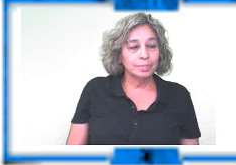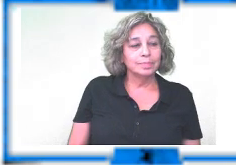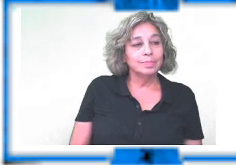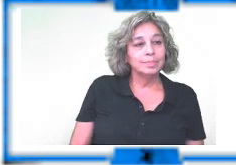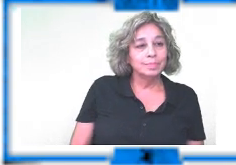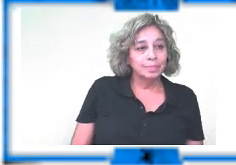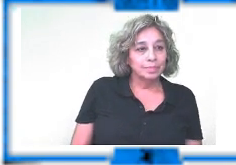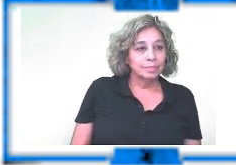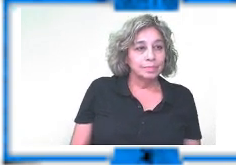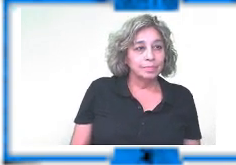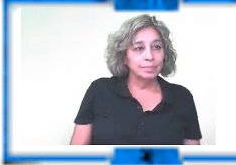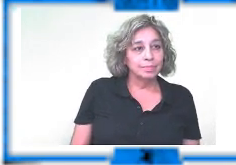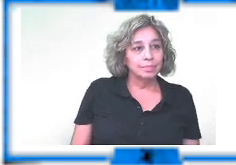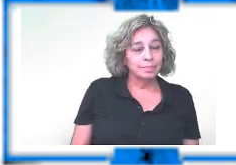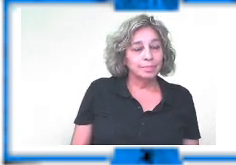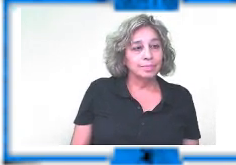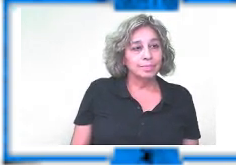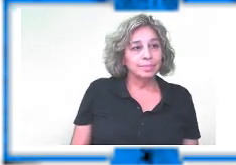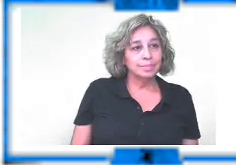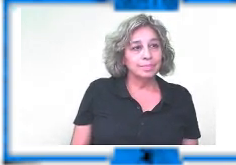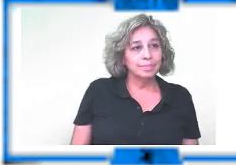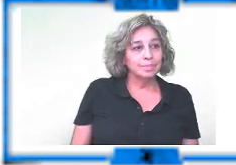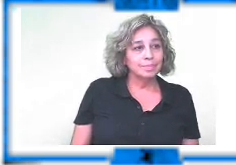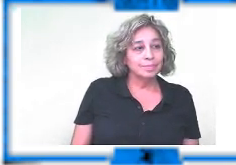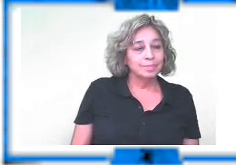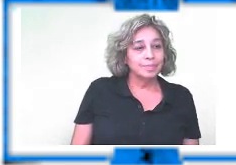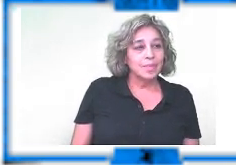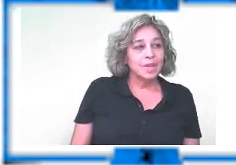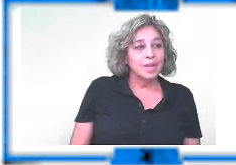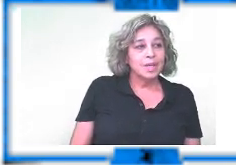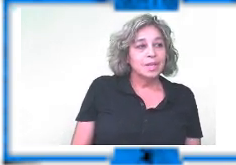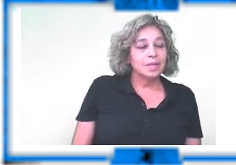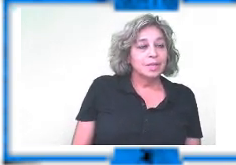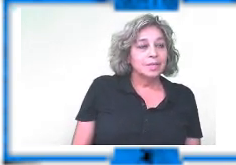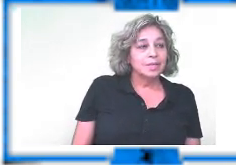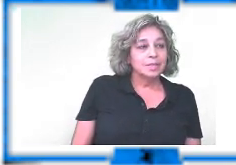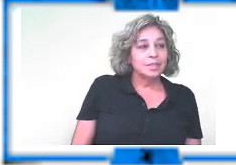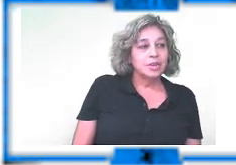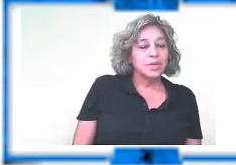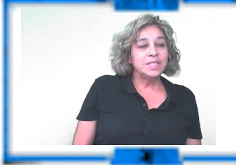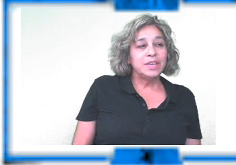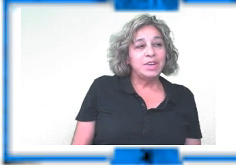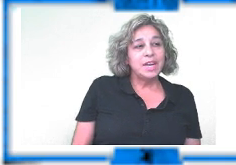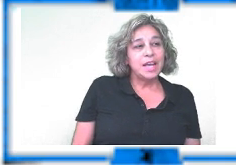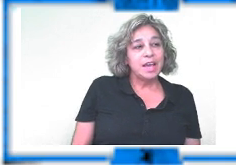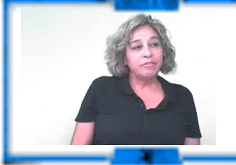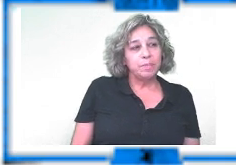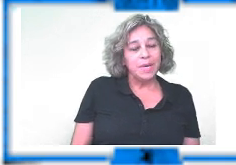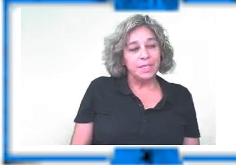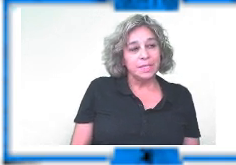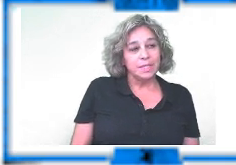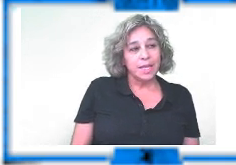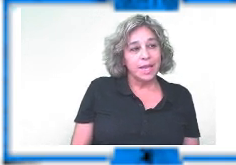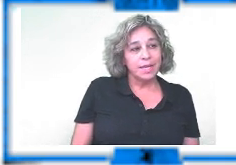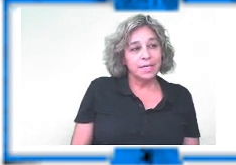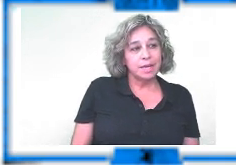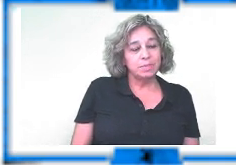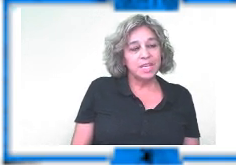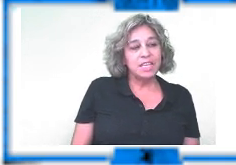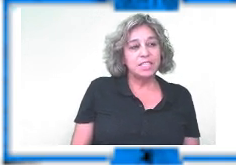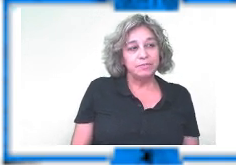presidente, el estado de Hidalgo. Y queridos amigos, en 7 meses y medio, 8 veces visitó Hidalgo.